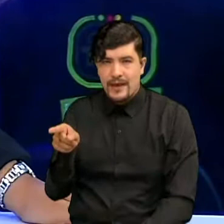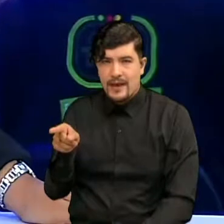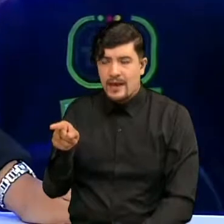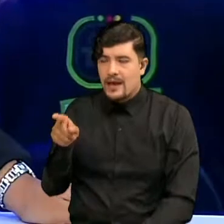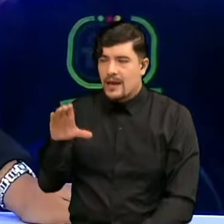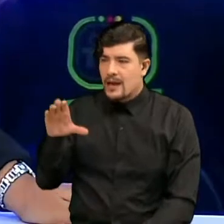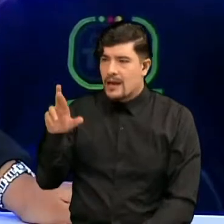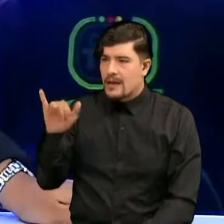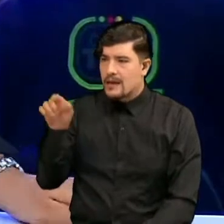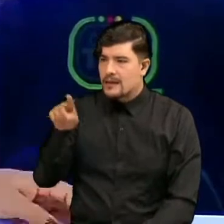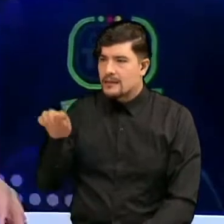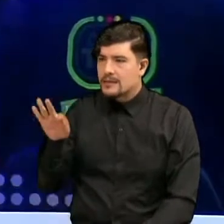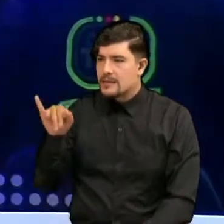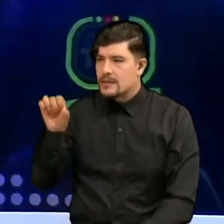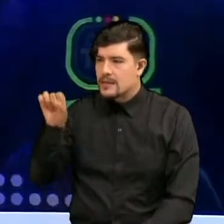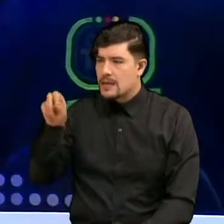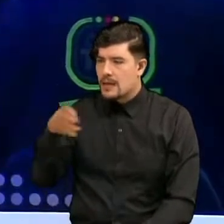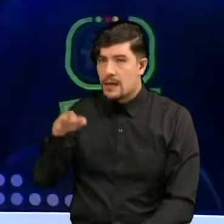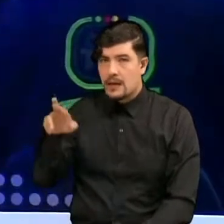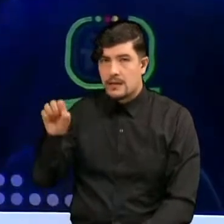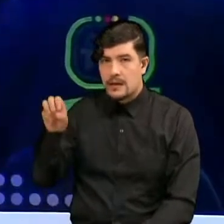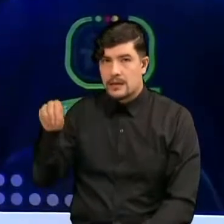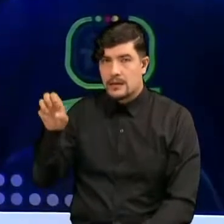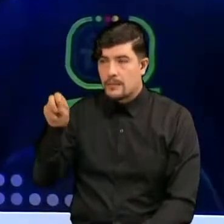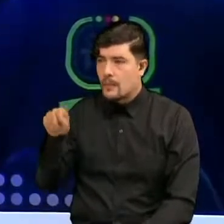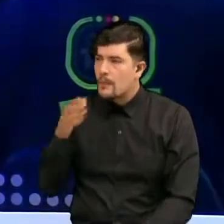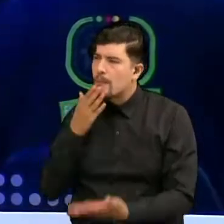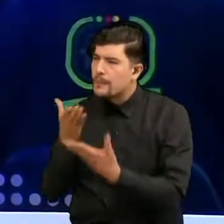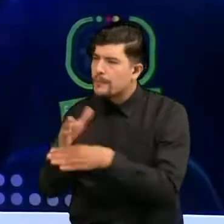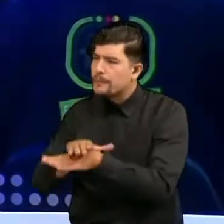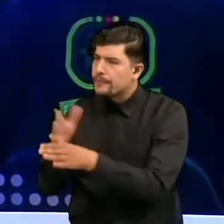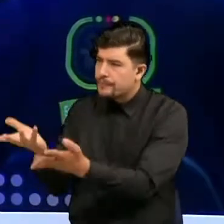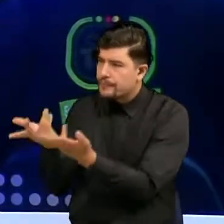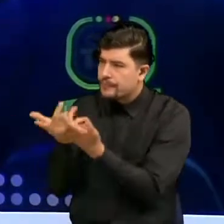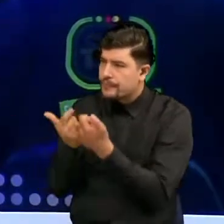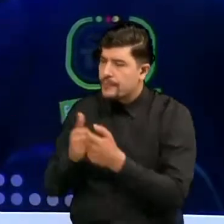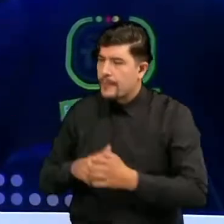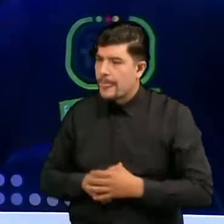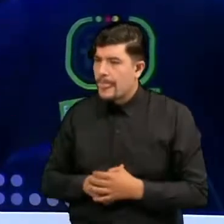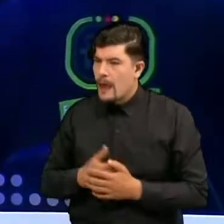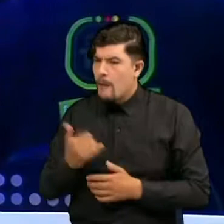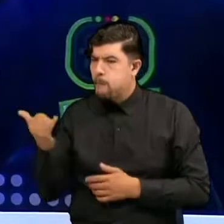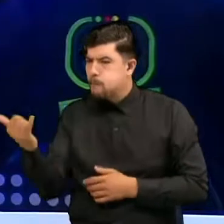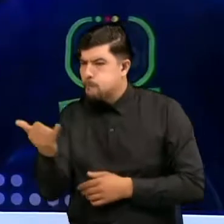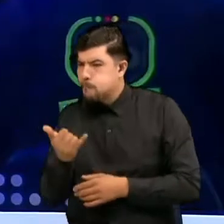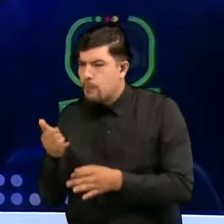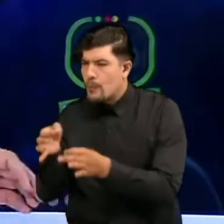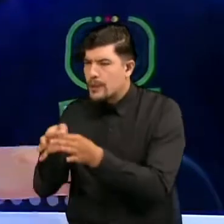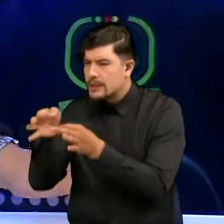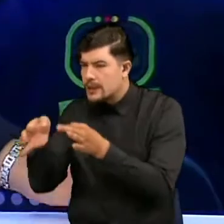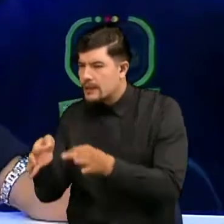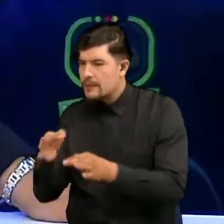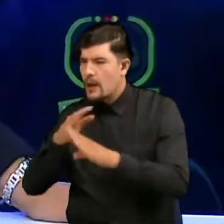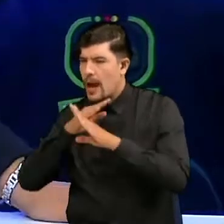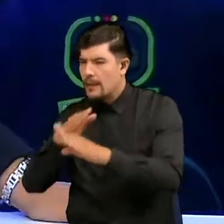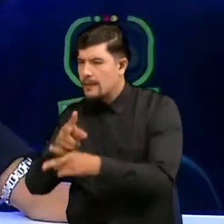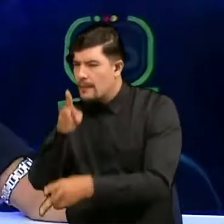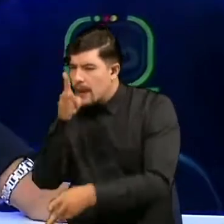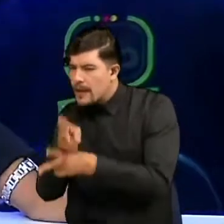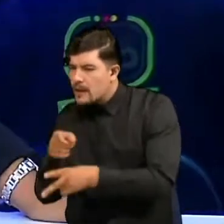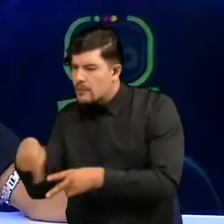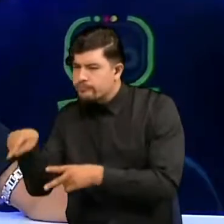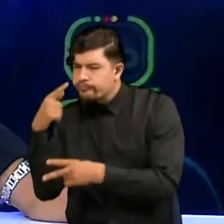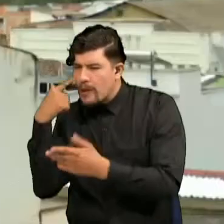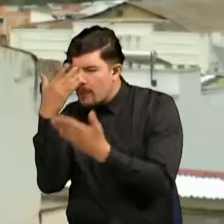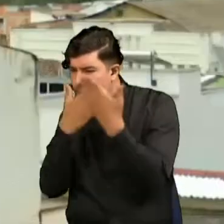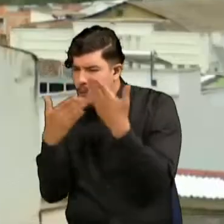christian ramón cristiam horas tardes cuéntenos qué decisión han tomado las autoridades de gestión del riesgo alrededor de lo que sucede por las